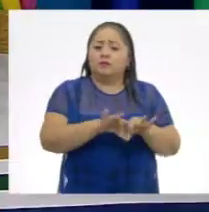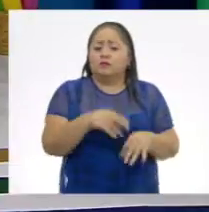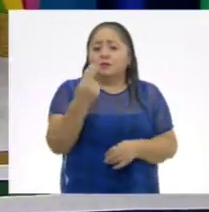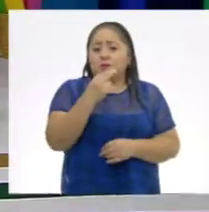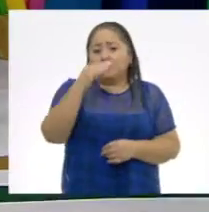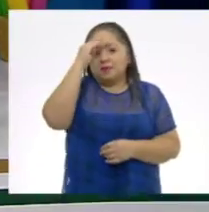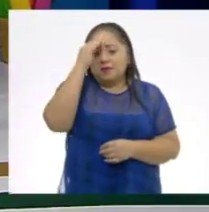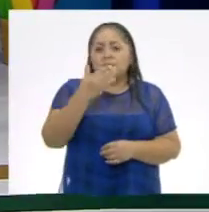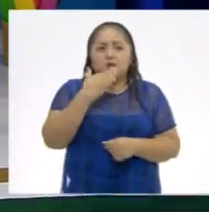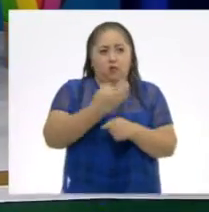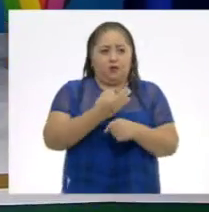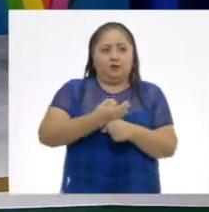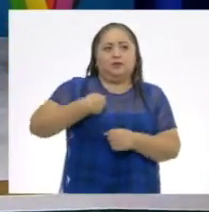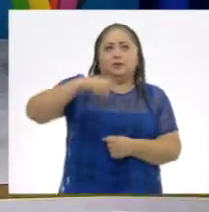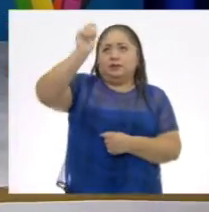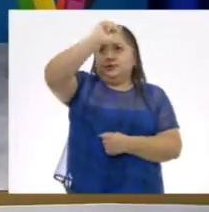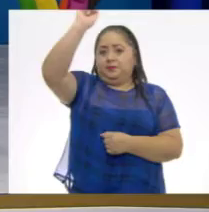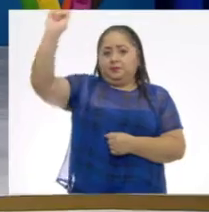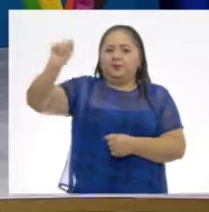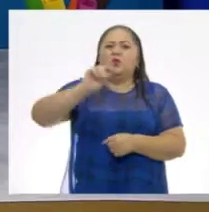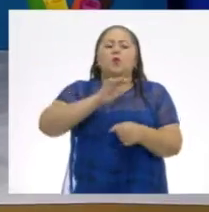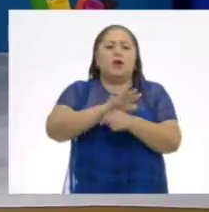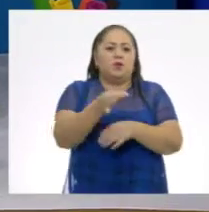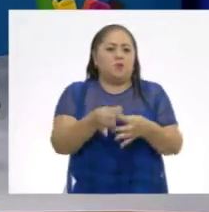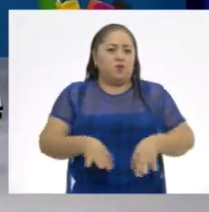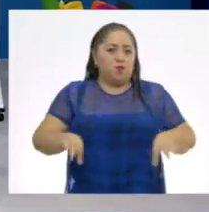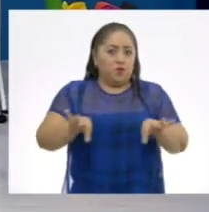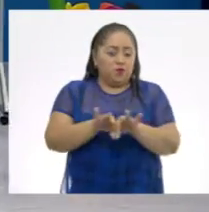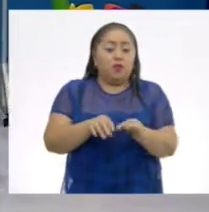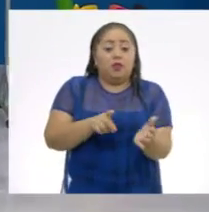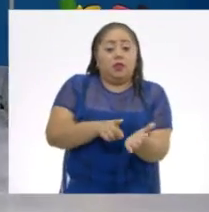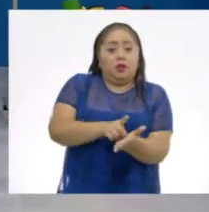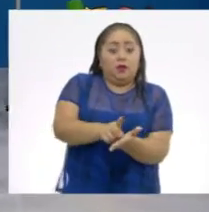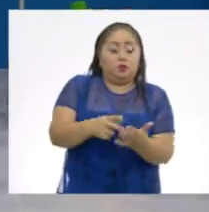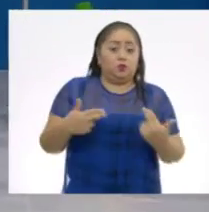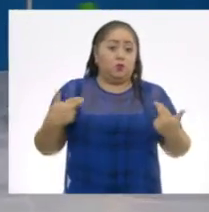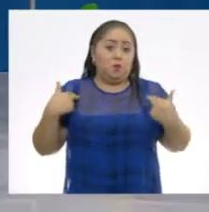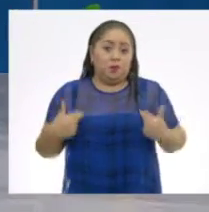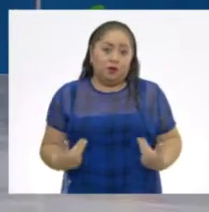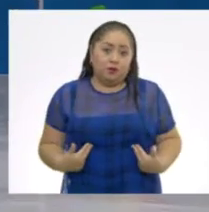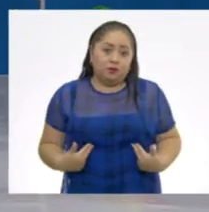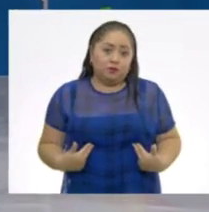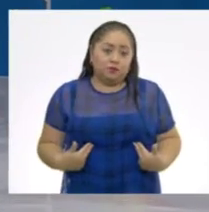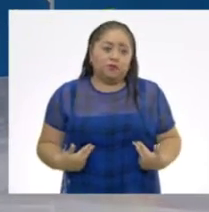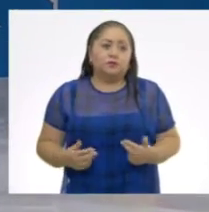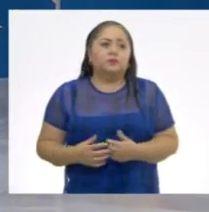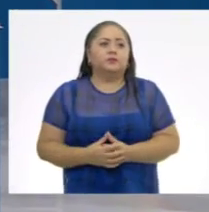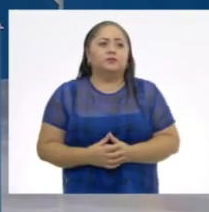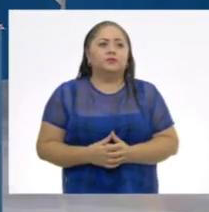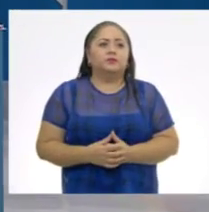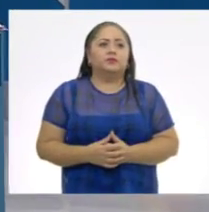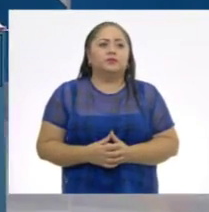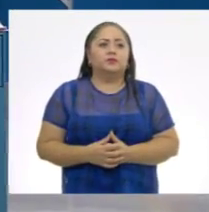considerar, y lo voy a escribir en el pizarrón de tan importante, los derechos humanos